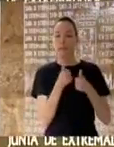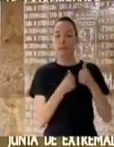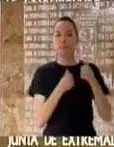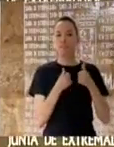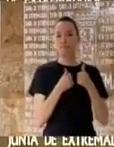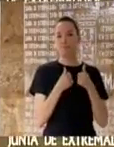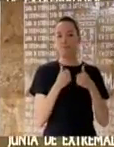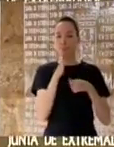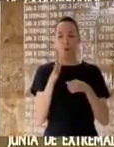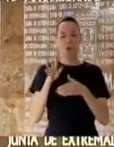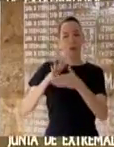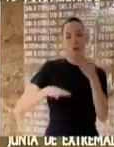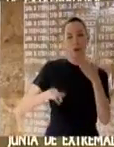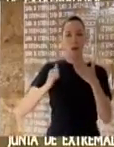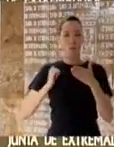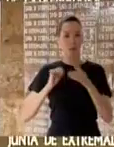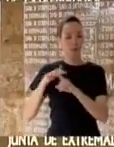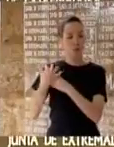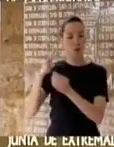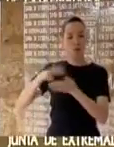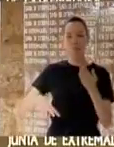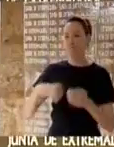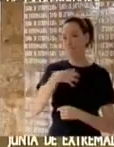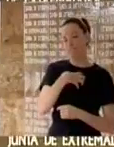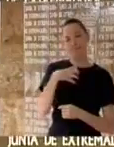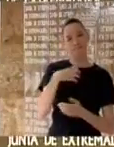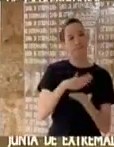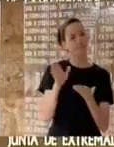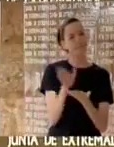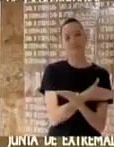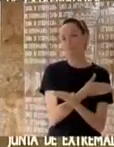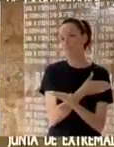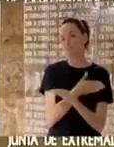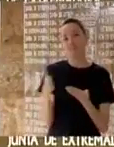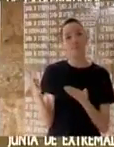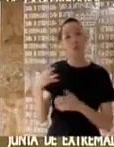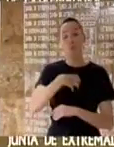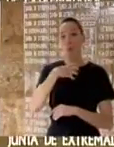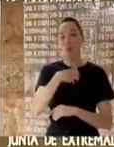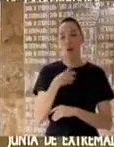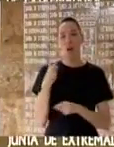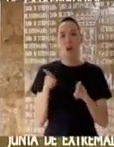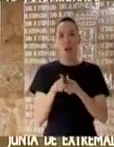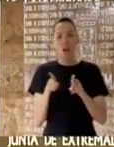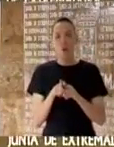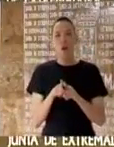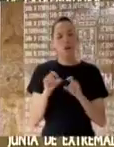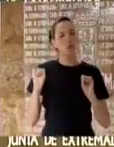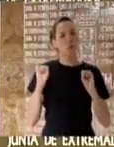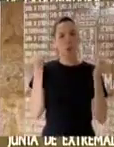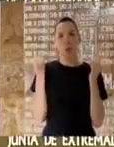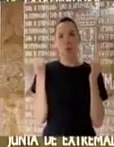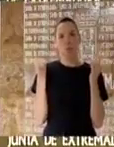ante la crisis territorial en Cataluña, que no se puede ni debilitar ni cuestionar la unidad de acción.